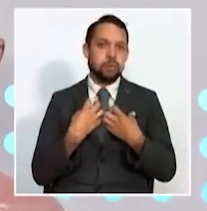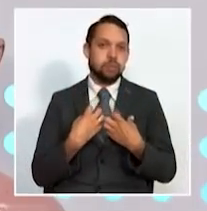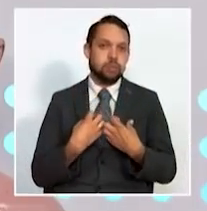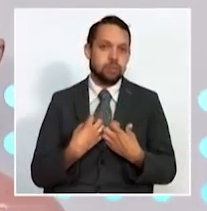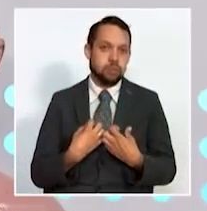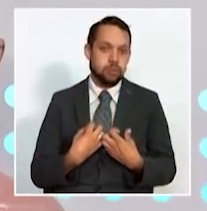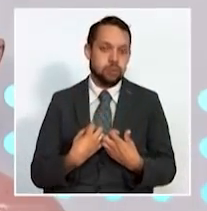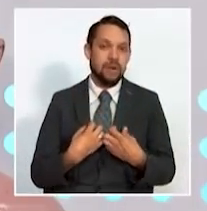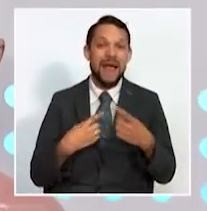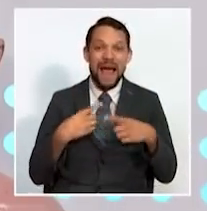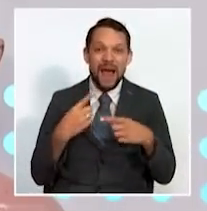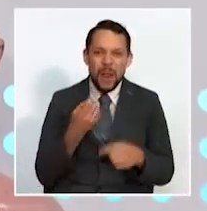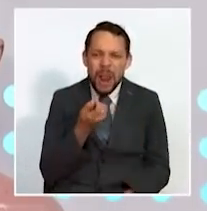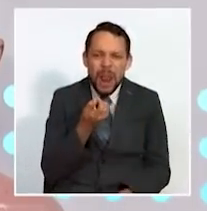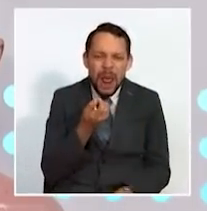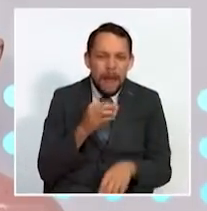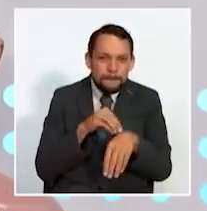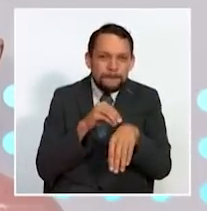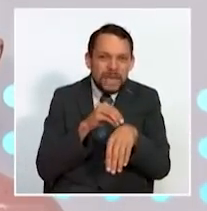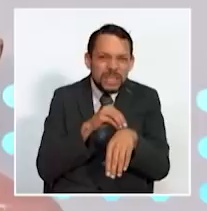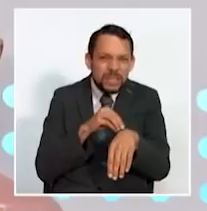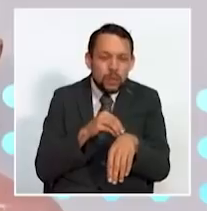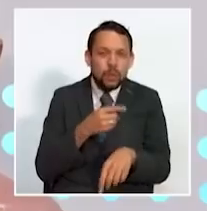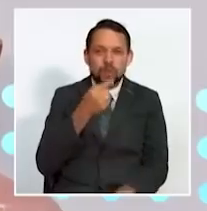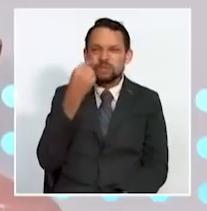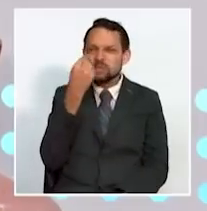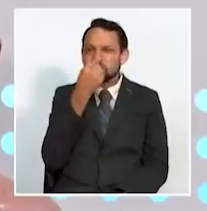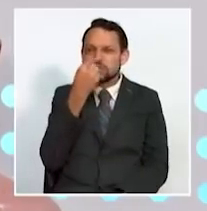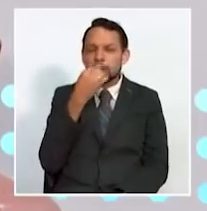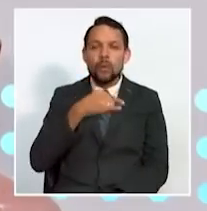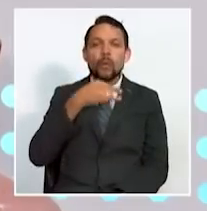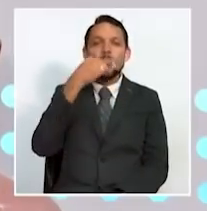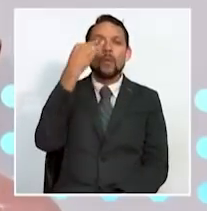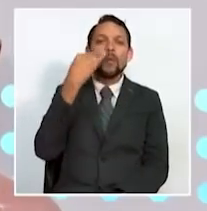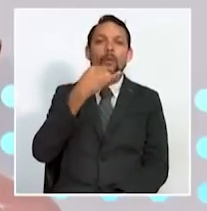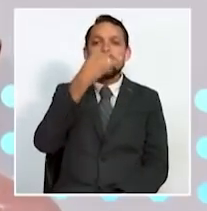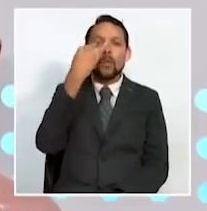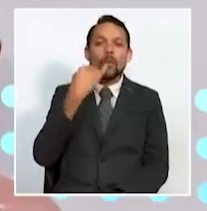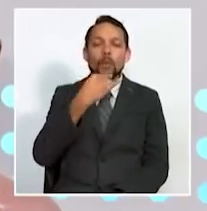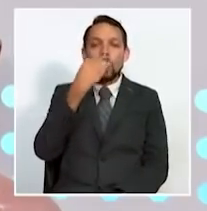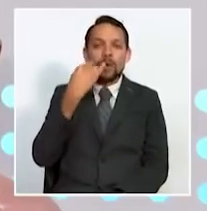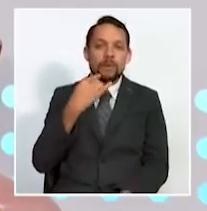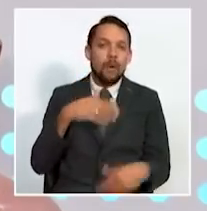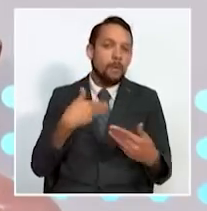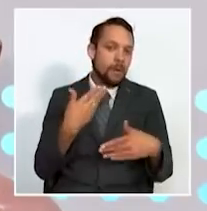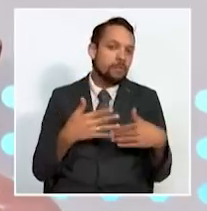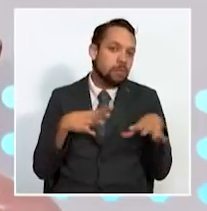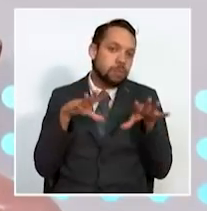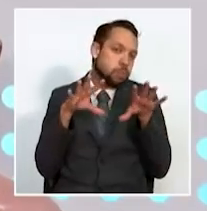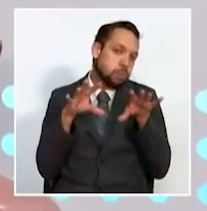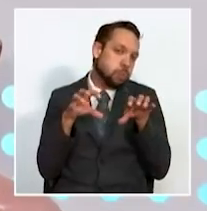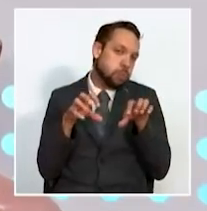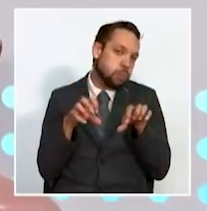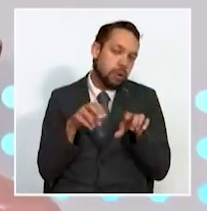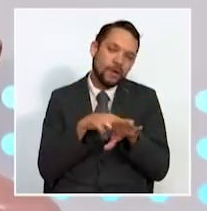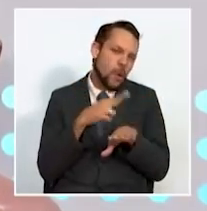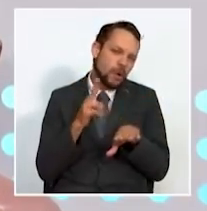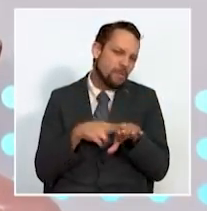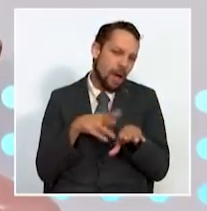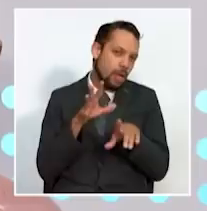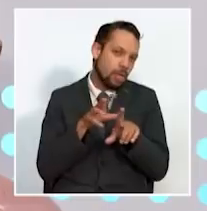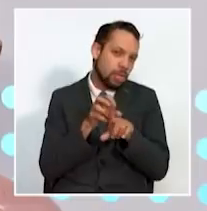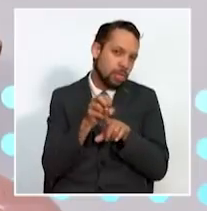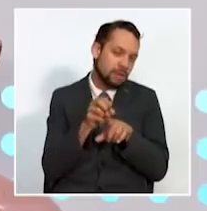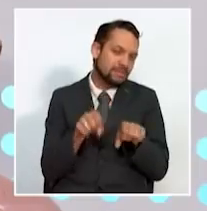los vellitos que yo les contaba al principio, que sube ese moco. Resulta que estos se van deteriorando por todas aquellas cosas que